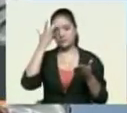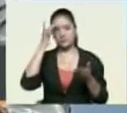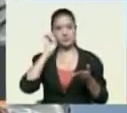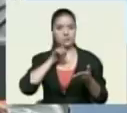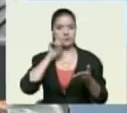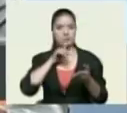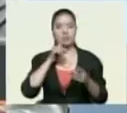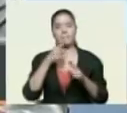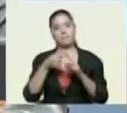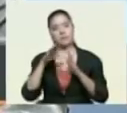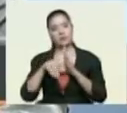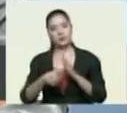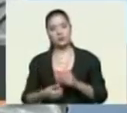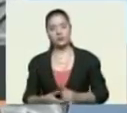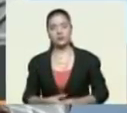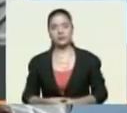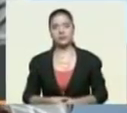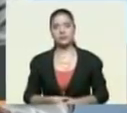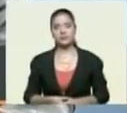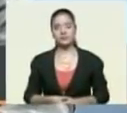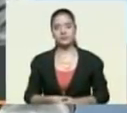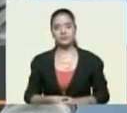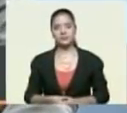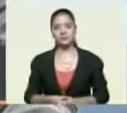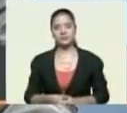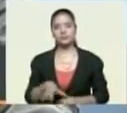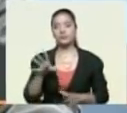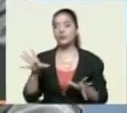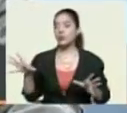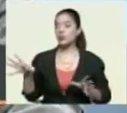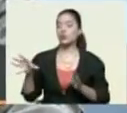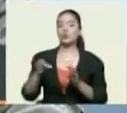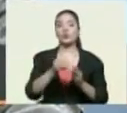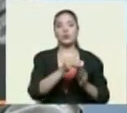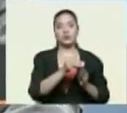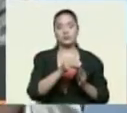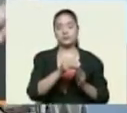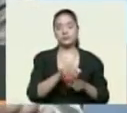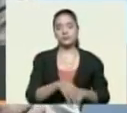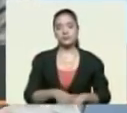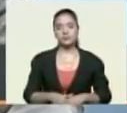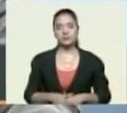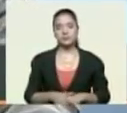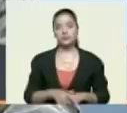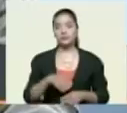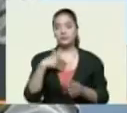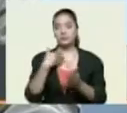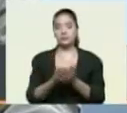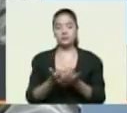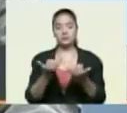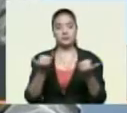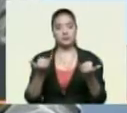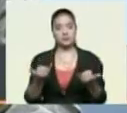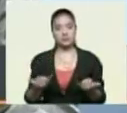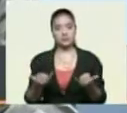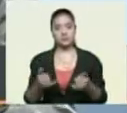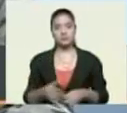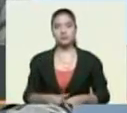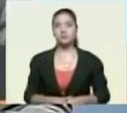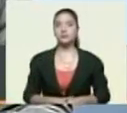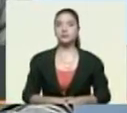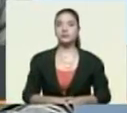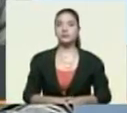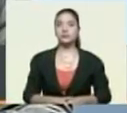y asociación para delinquir. Esto nos da, como dije al inicio, hasta la fecha,